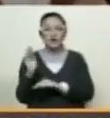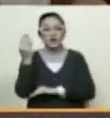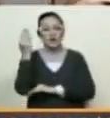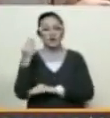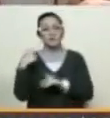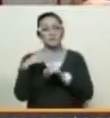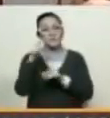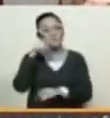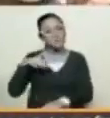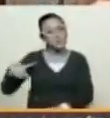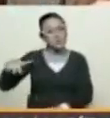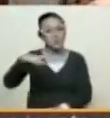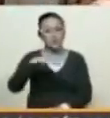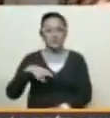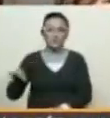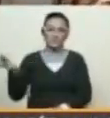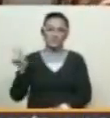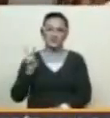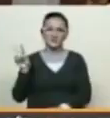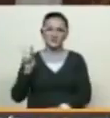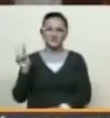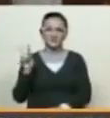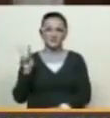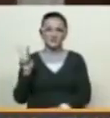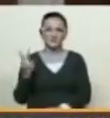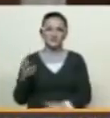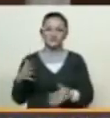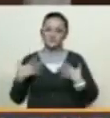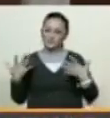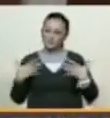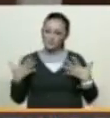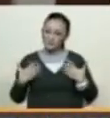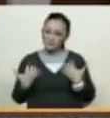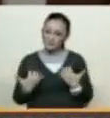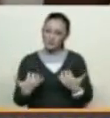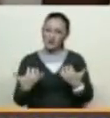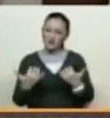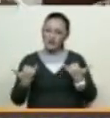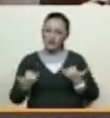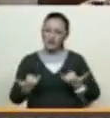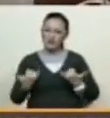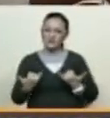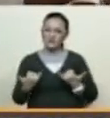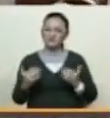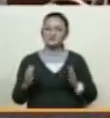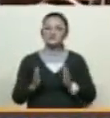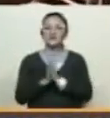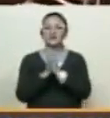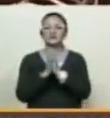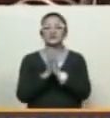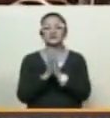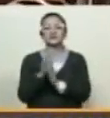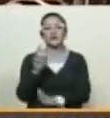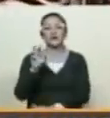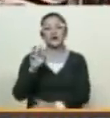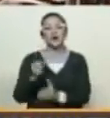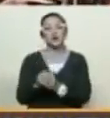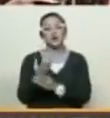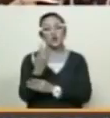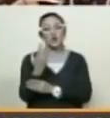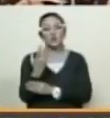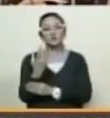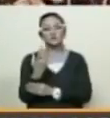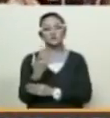el pueblo de Venezuela. Estamos muy contentas y contentos aquí en Santa Rosa con la bendición de la